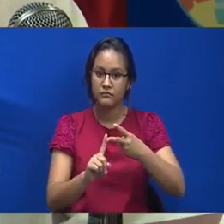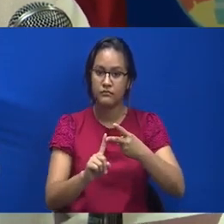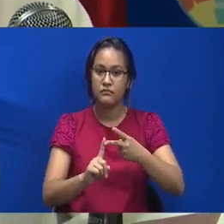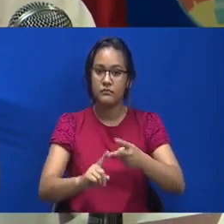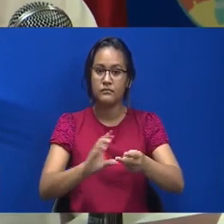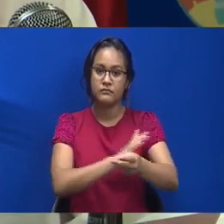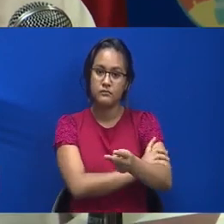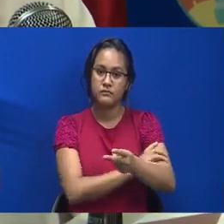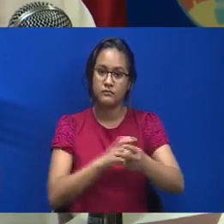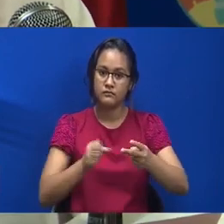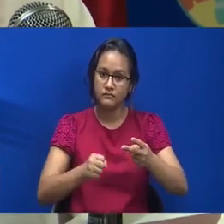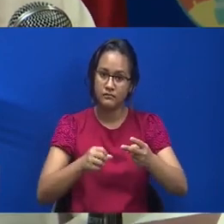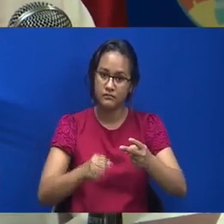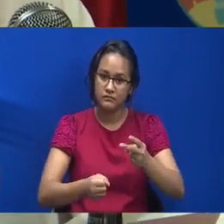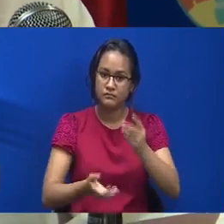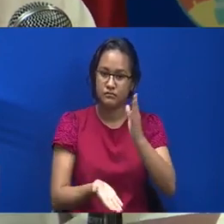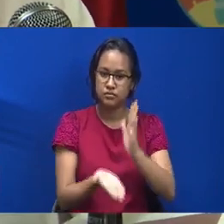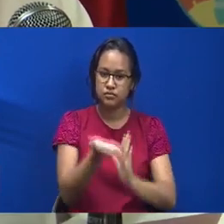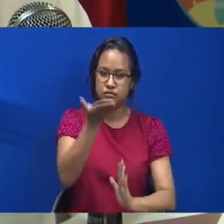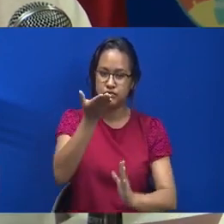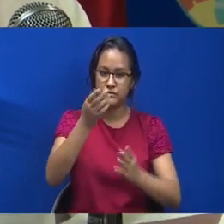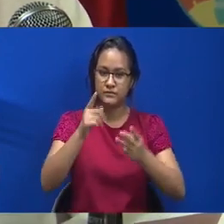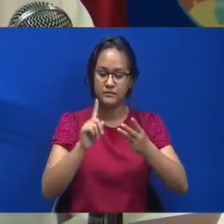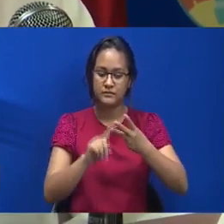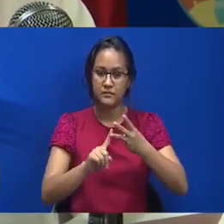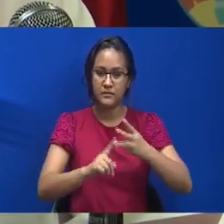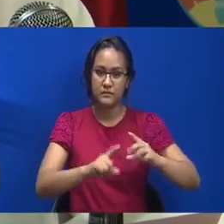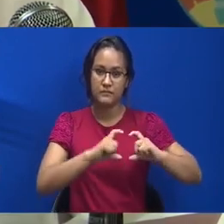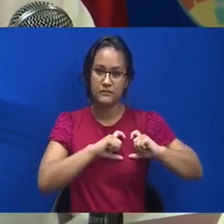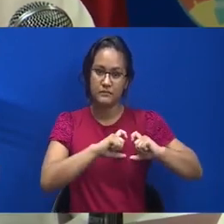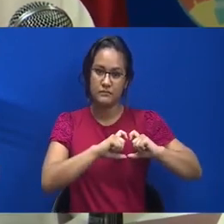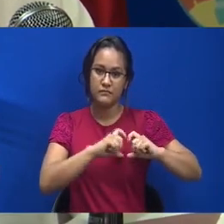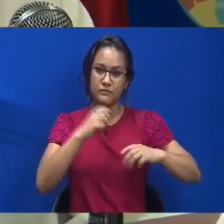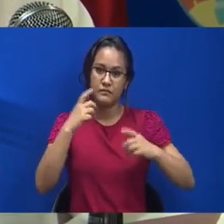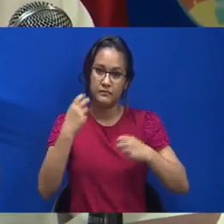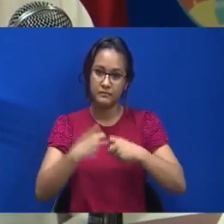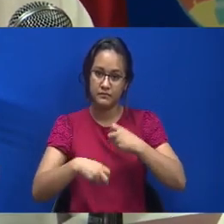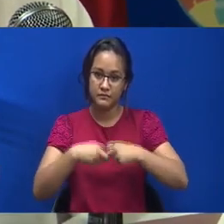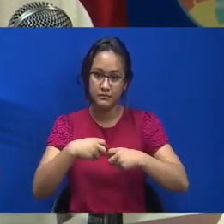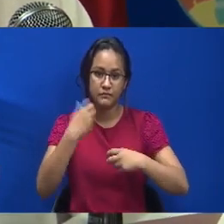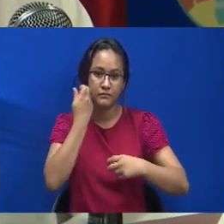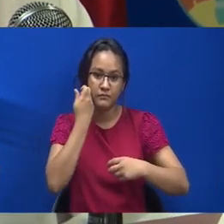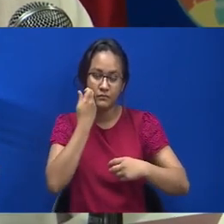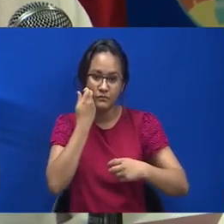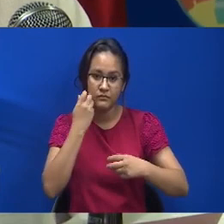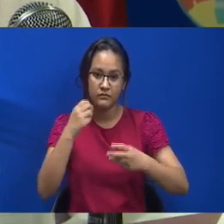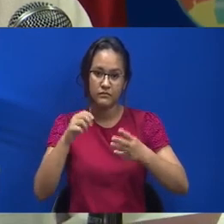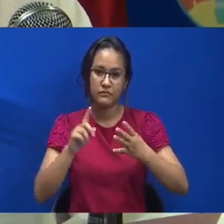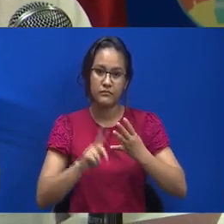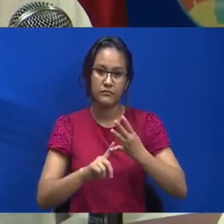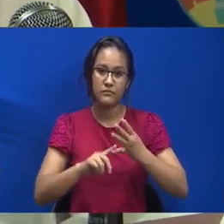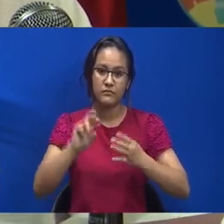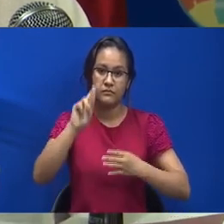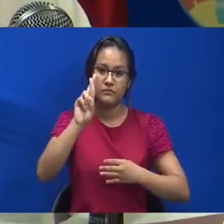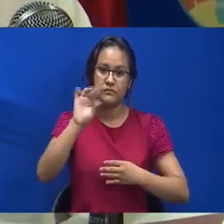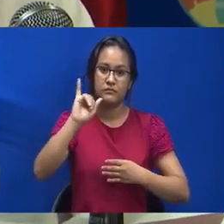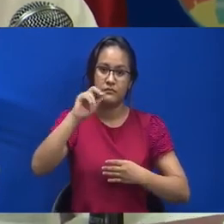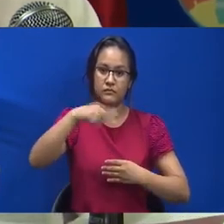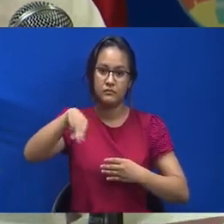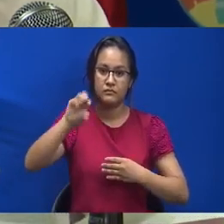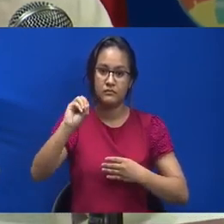arterial, enfermedades cardíacas, síndrome de inmunodeficiencia, insuficiencia renal